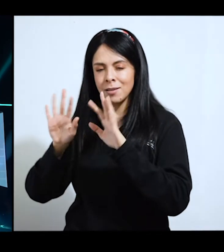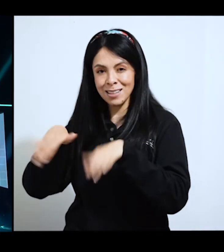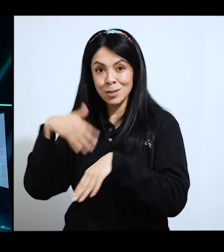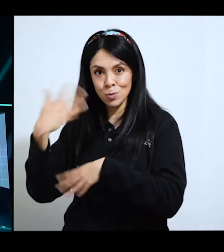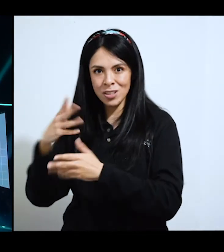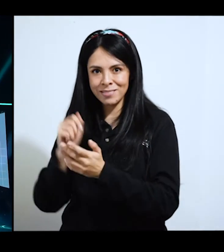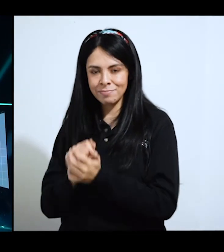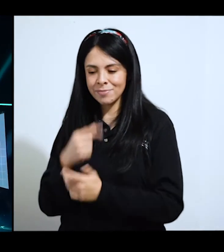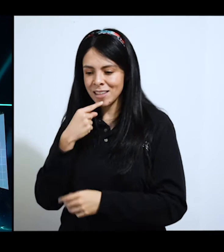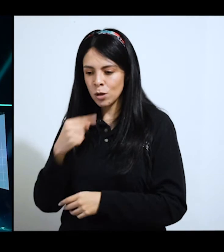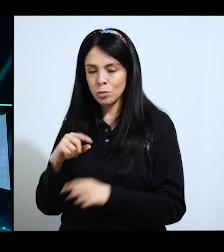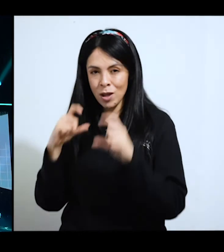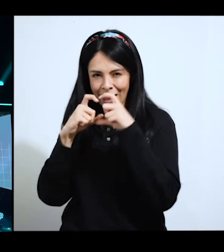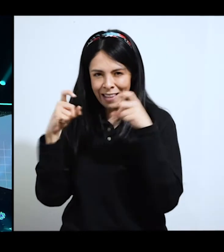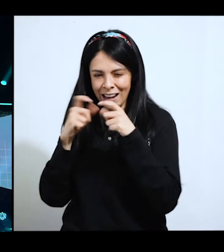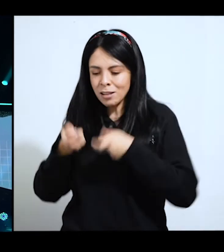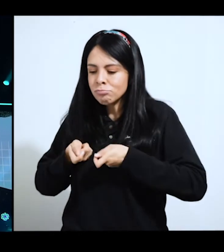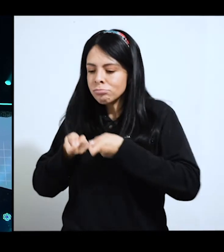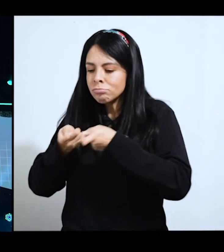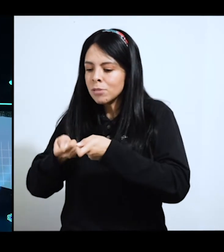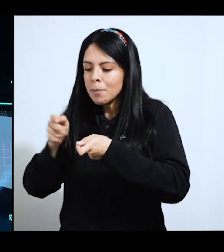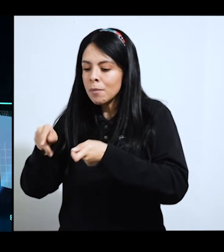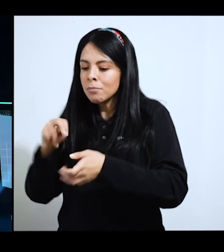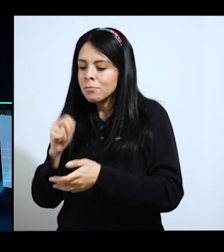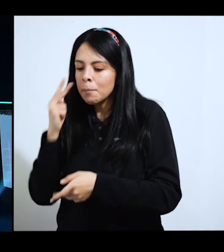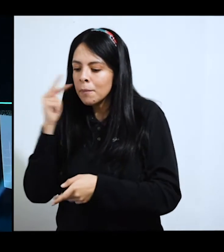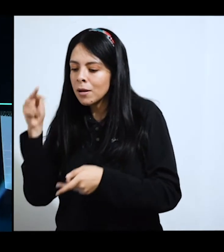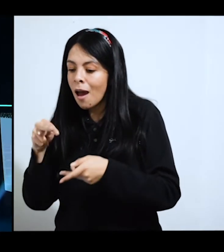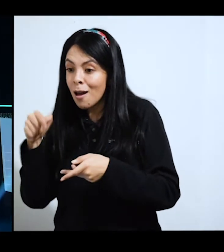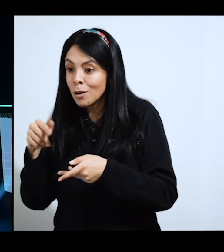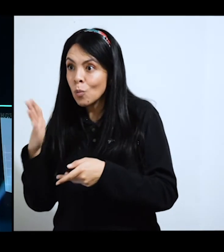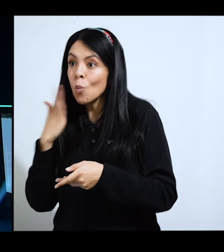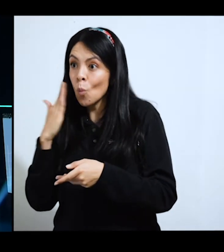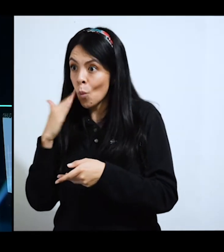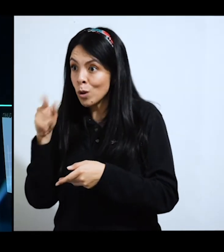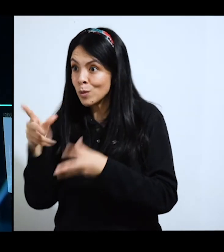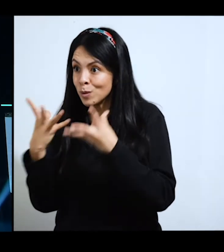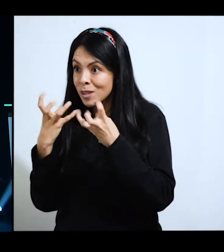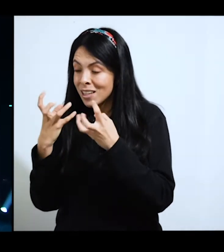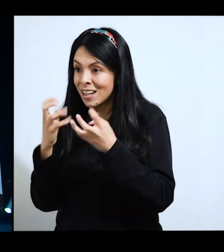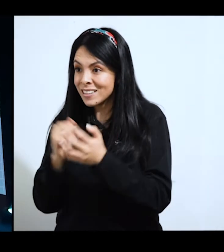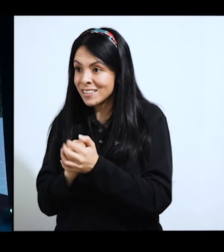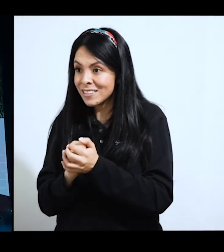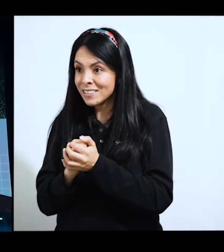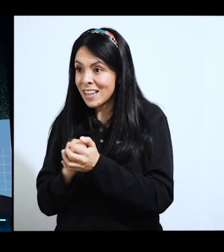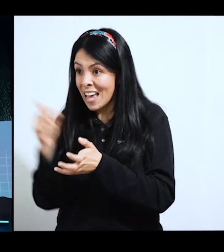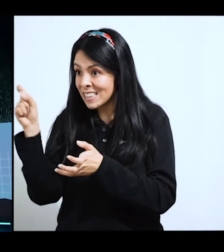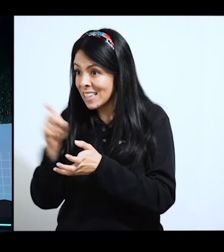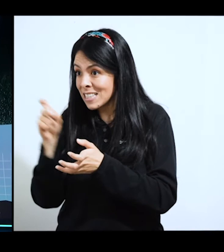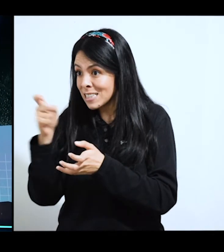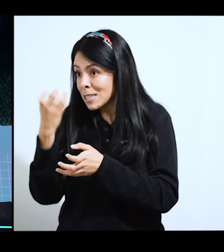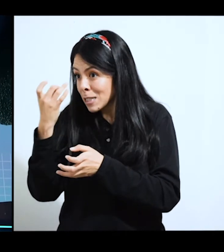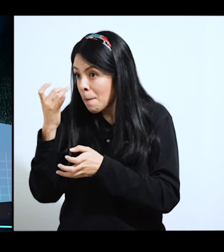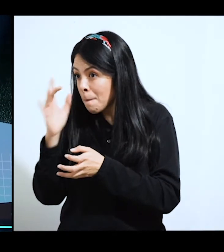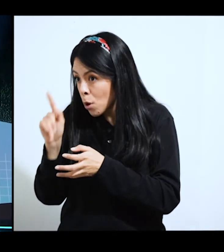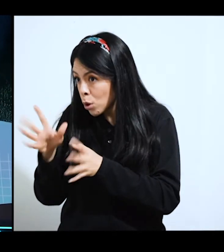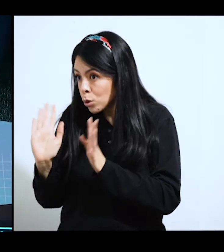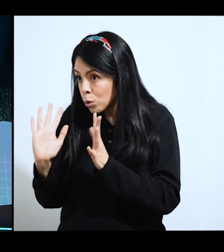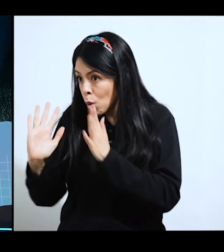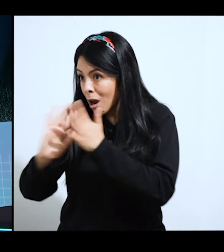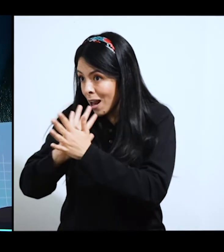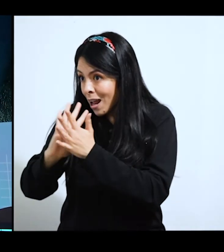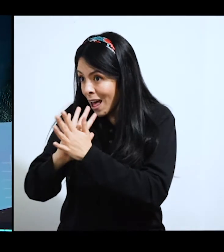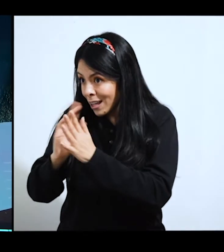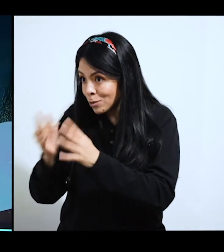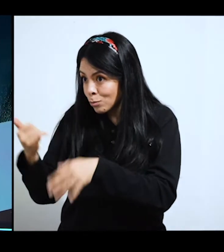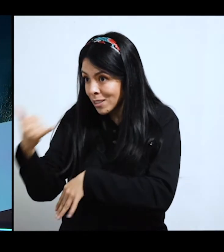le dijo: mira, cuando quieras, necesites de alguien que te oiga, llámame. Ella